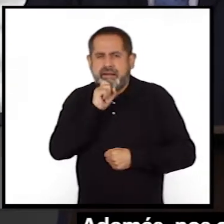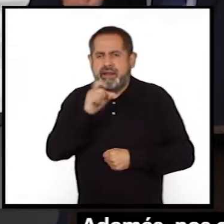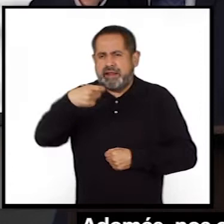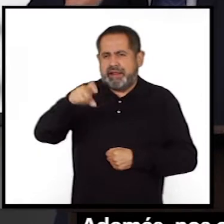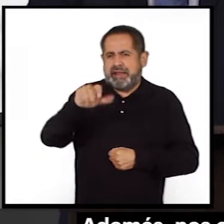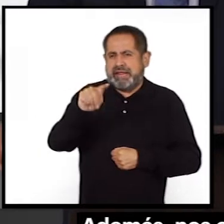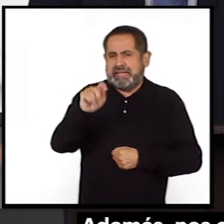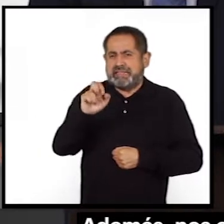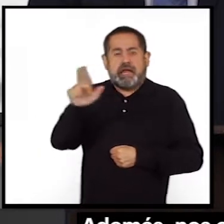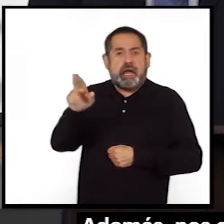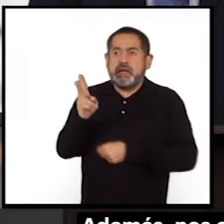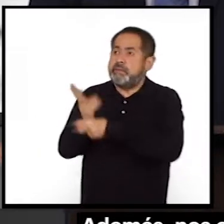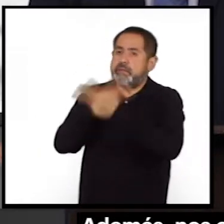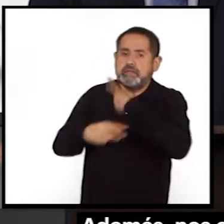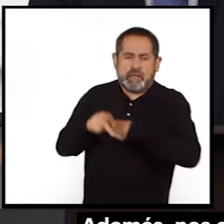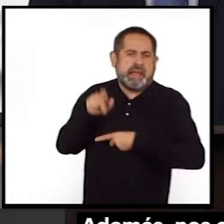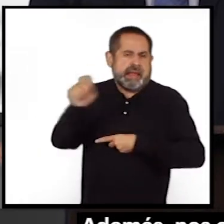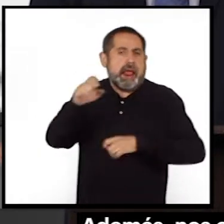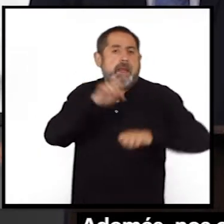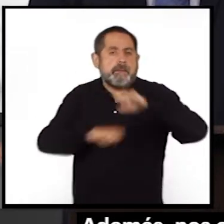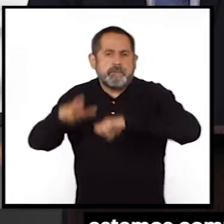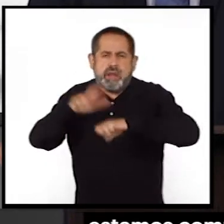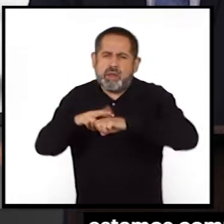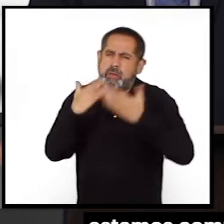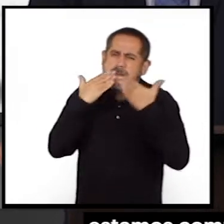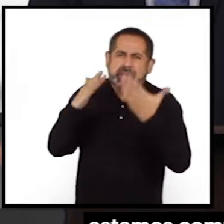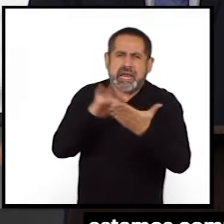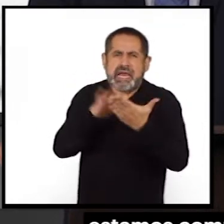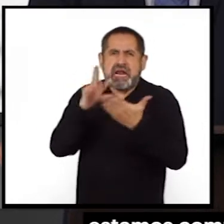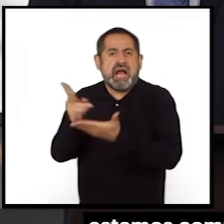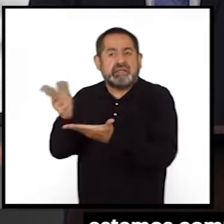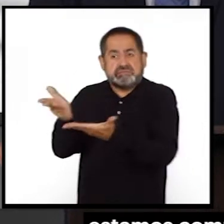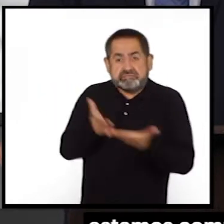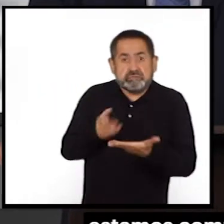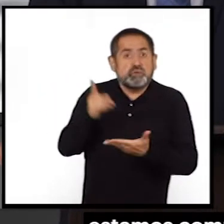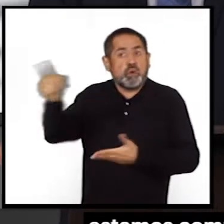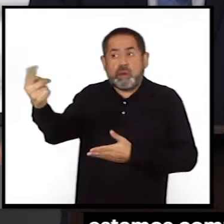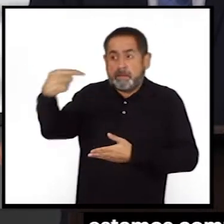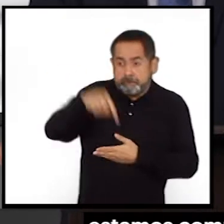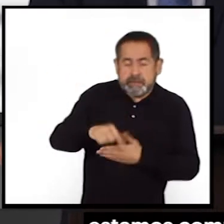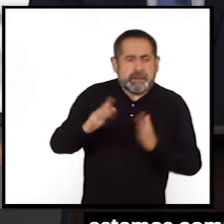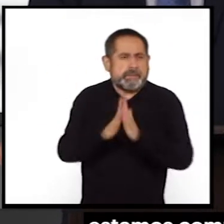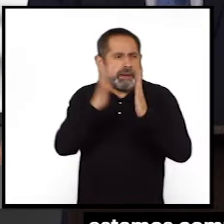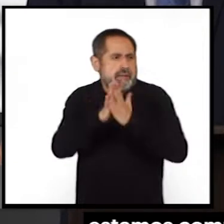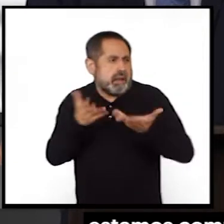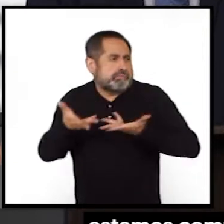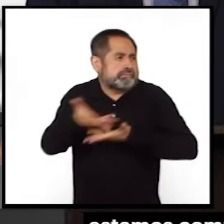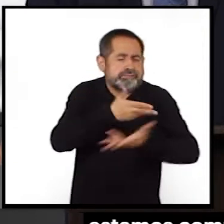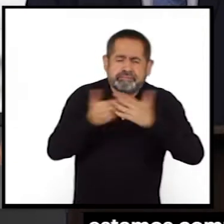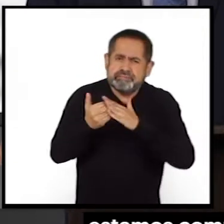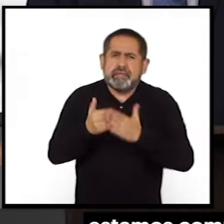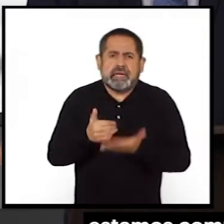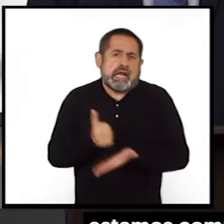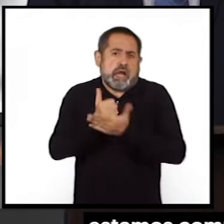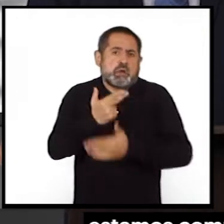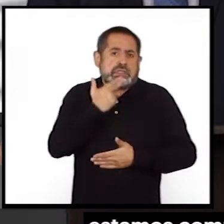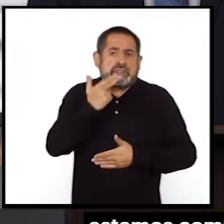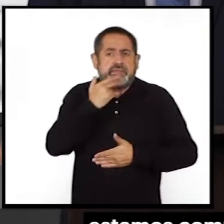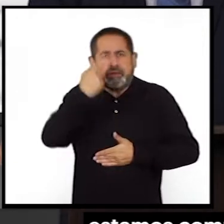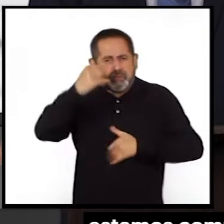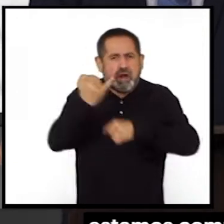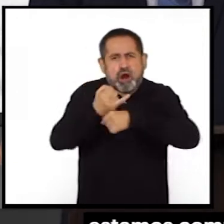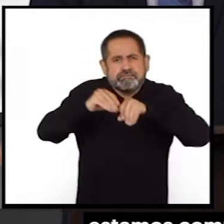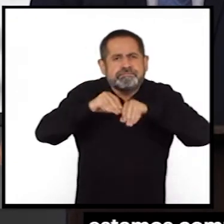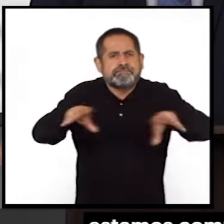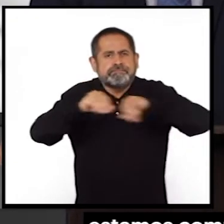invitado. De nueva cuenta, muchas gracias, señor embajador. Estamos completamente seguros que su participación en mucho contribuirá a